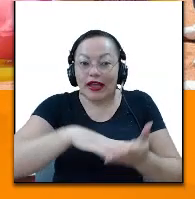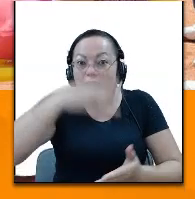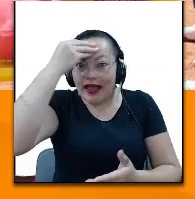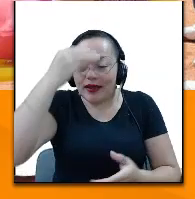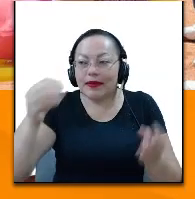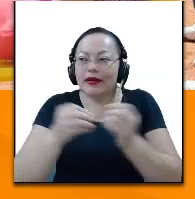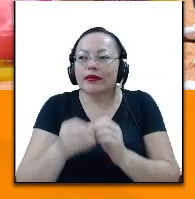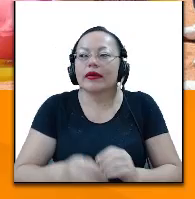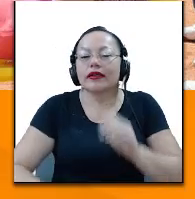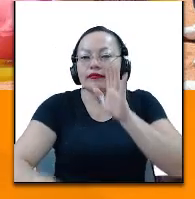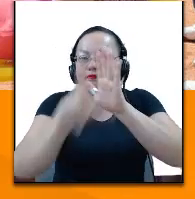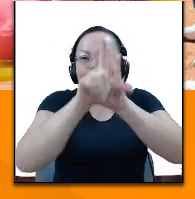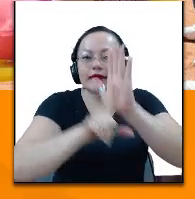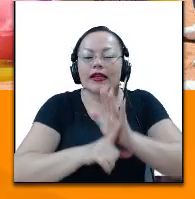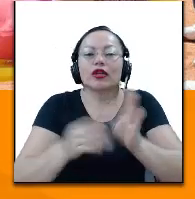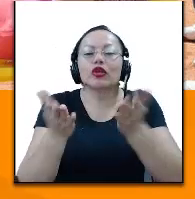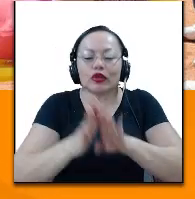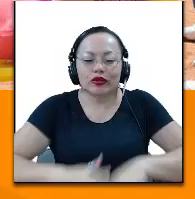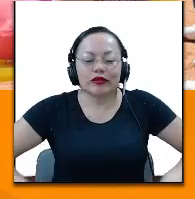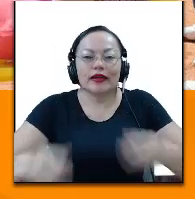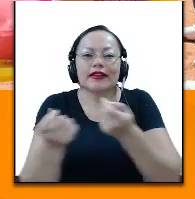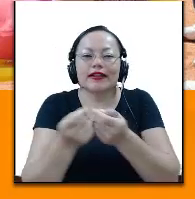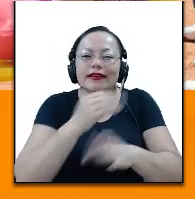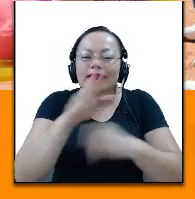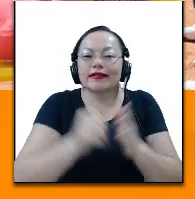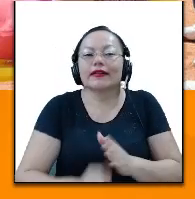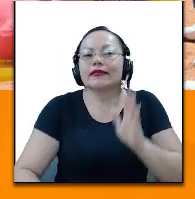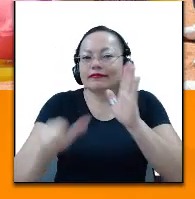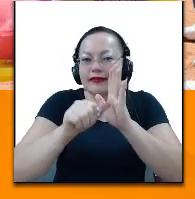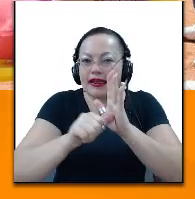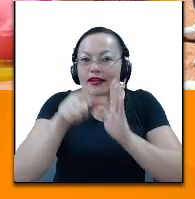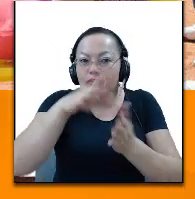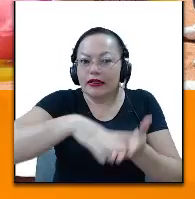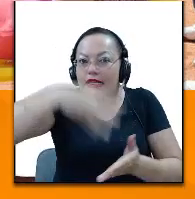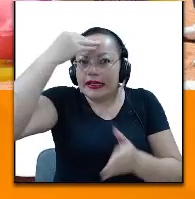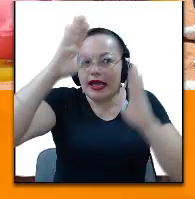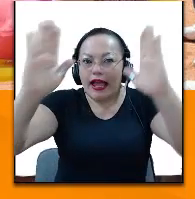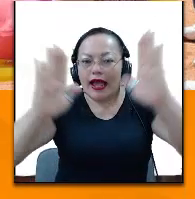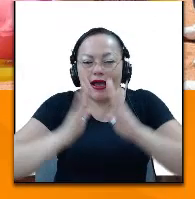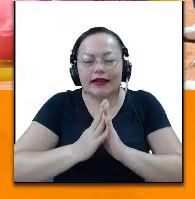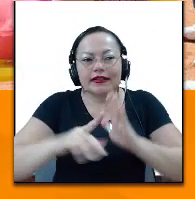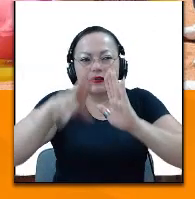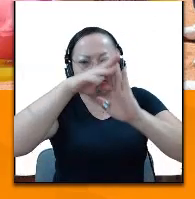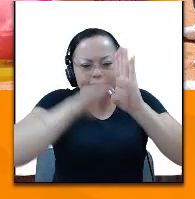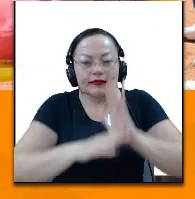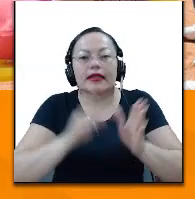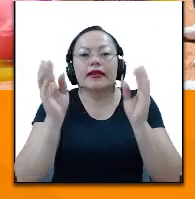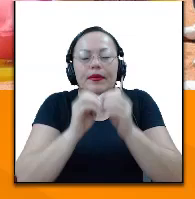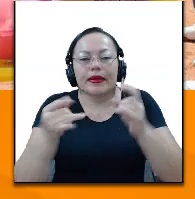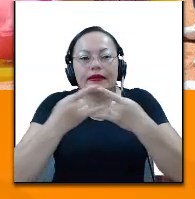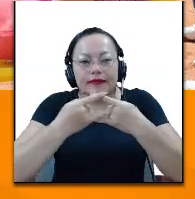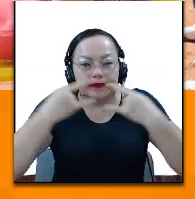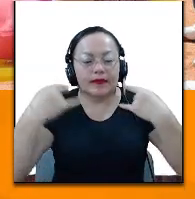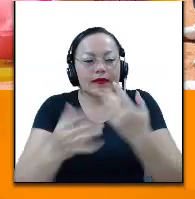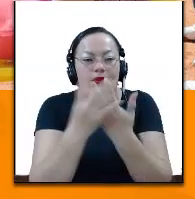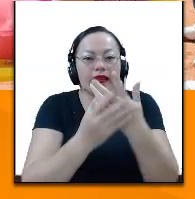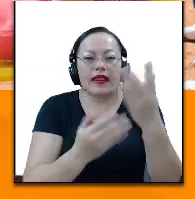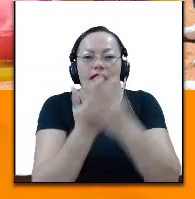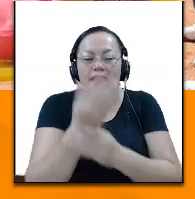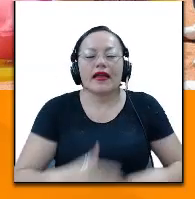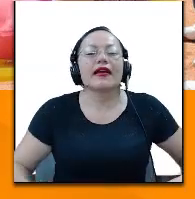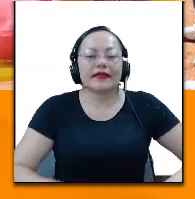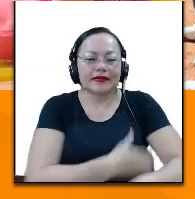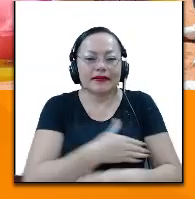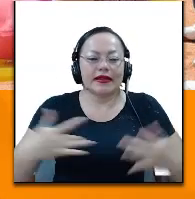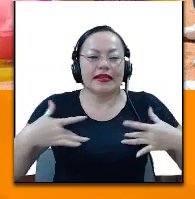personas autorizadas mediante el presente artículo deberán atender los protocolos de bioseguridad establecidos por el Ministerio de Salud